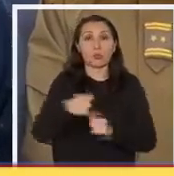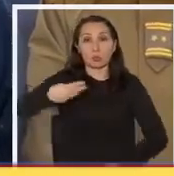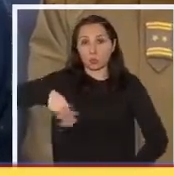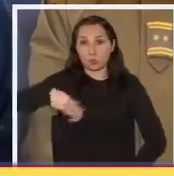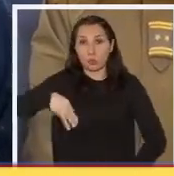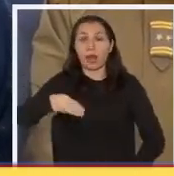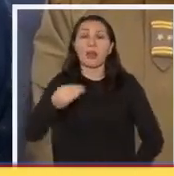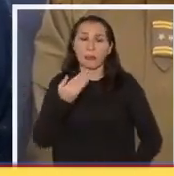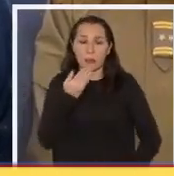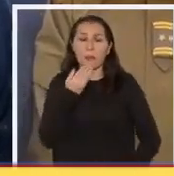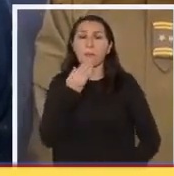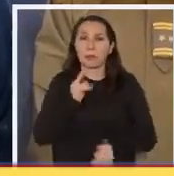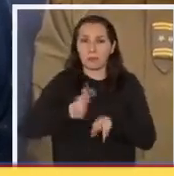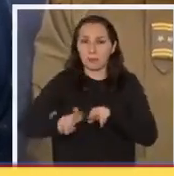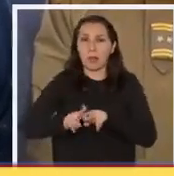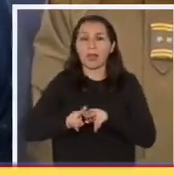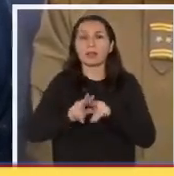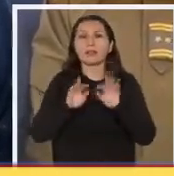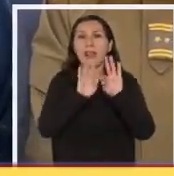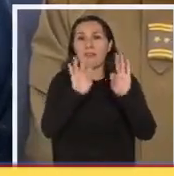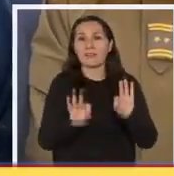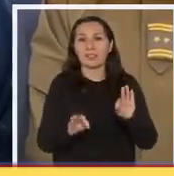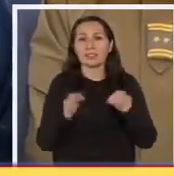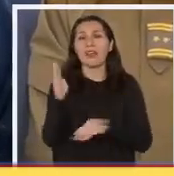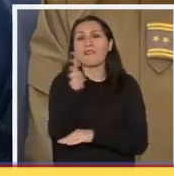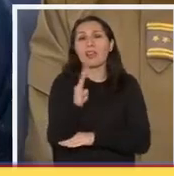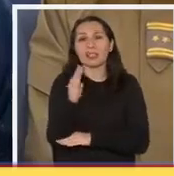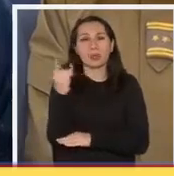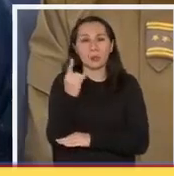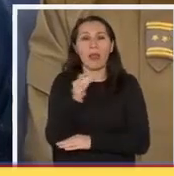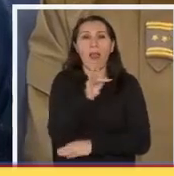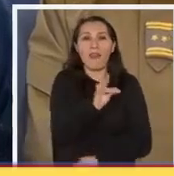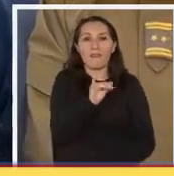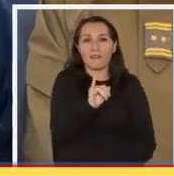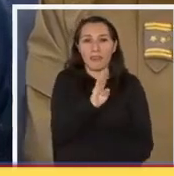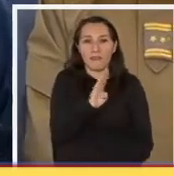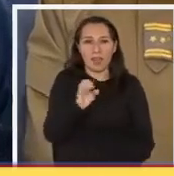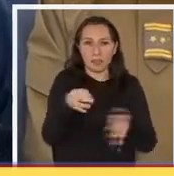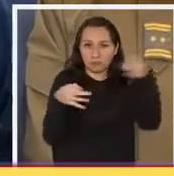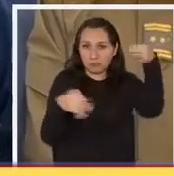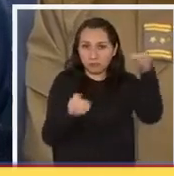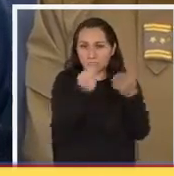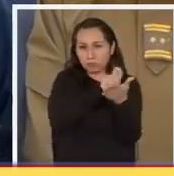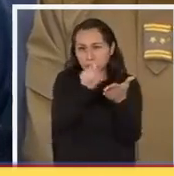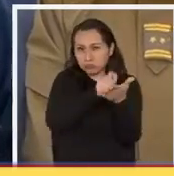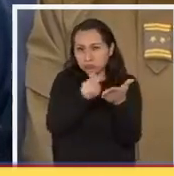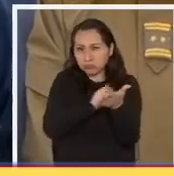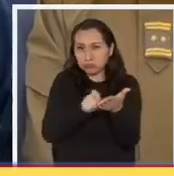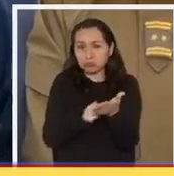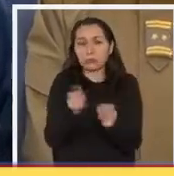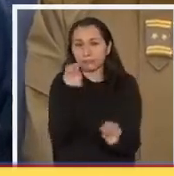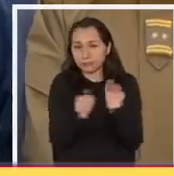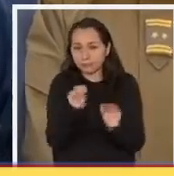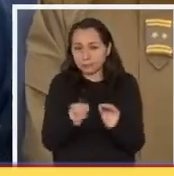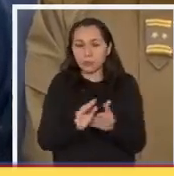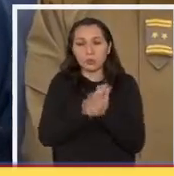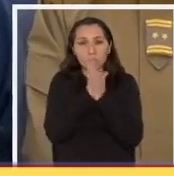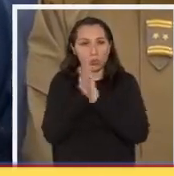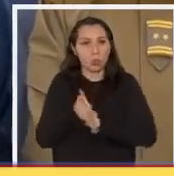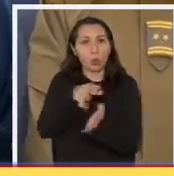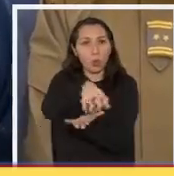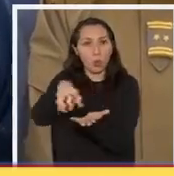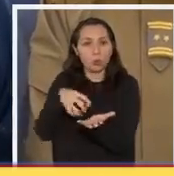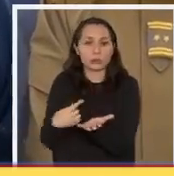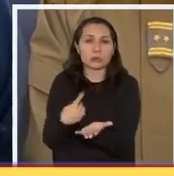MUNI, que están realizando las fichas básicas de emergencia, las fichas FIBE. Y esto se está haciendo en todas las